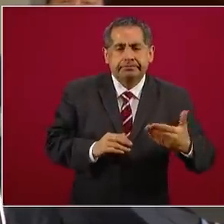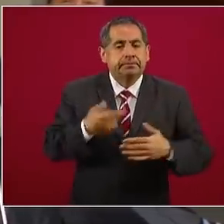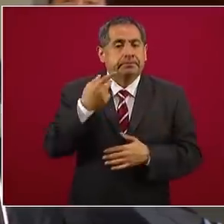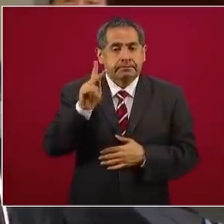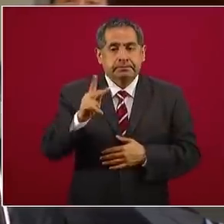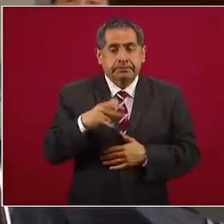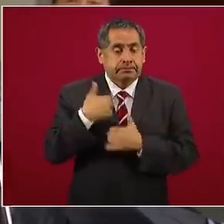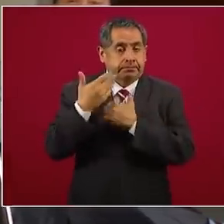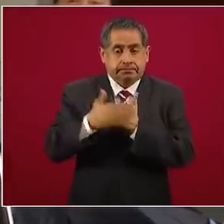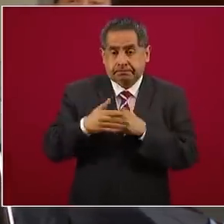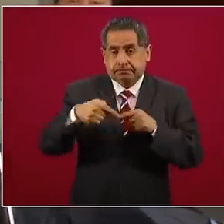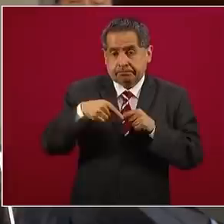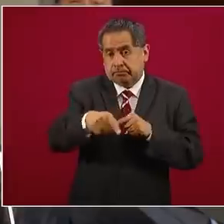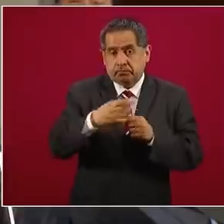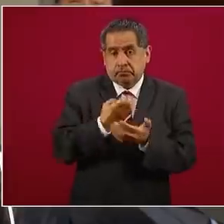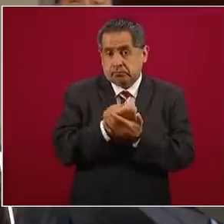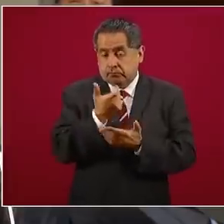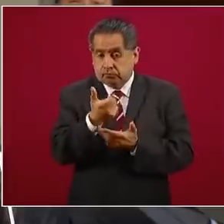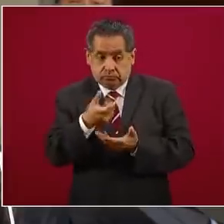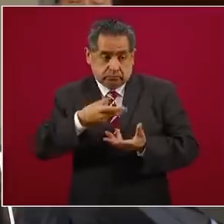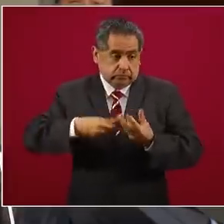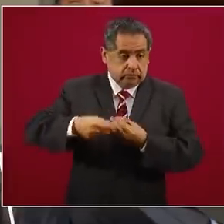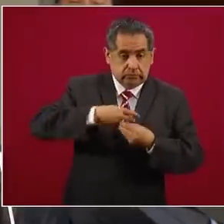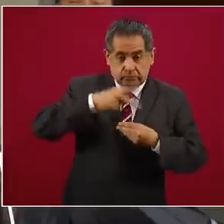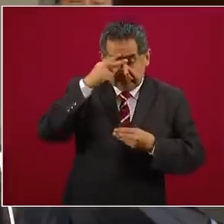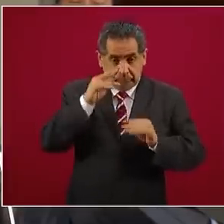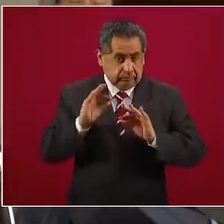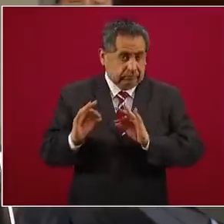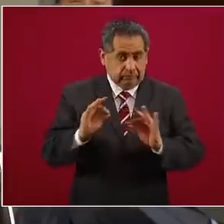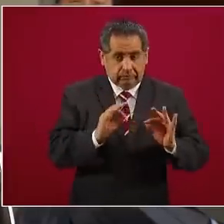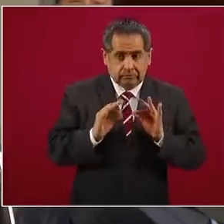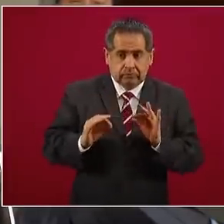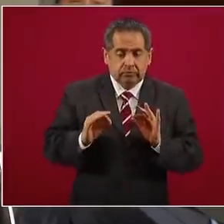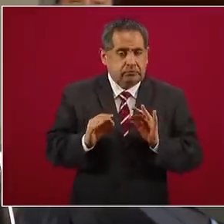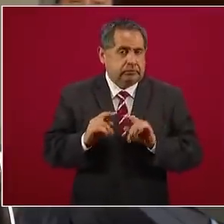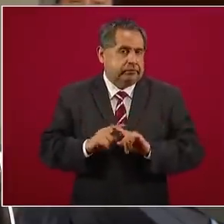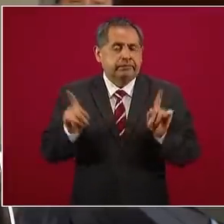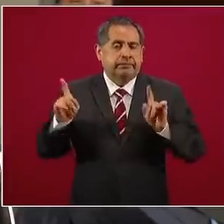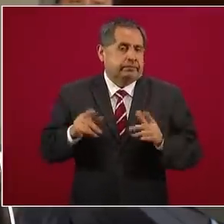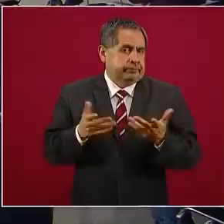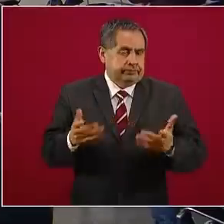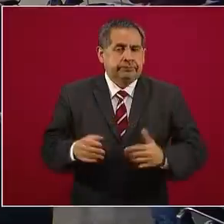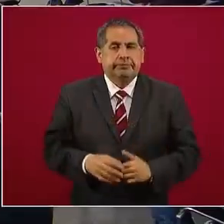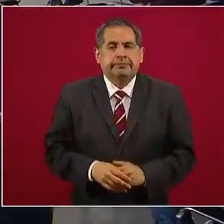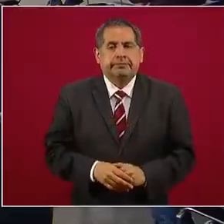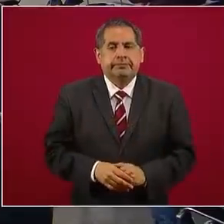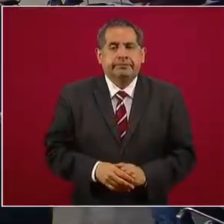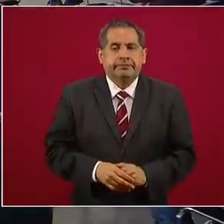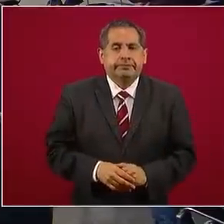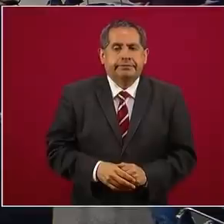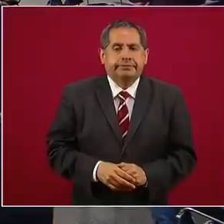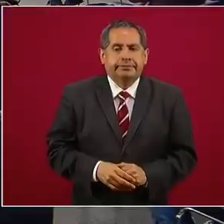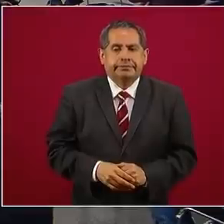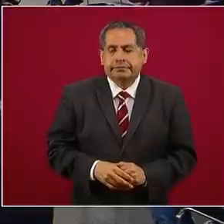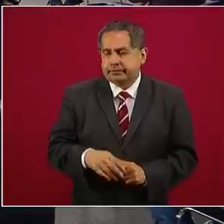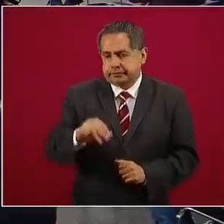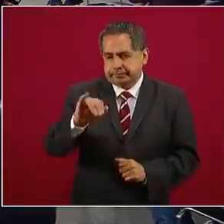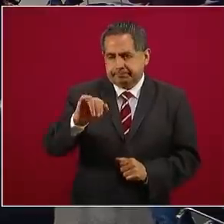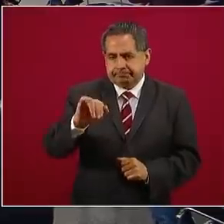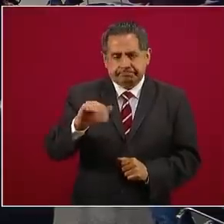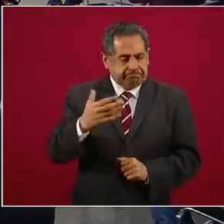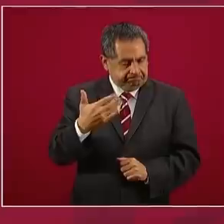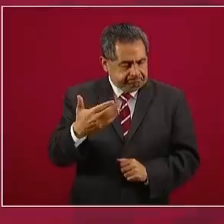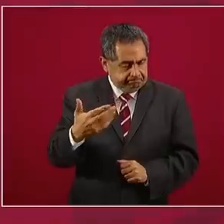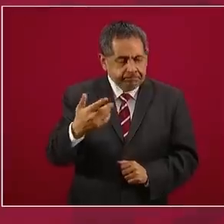que el comportamiento de la economía mexicana y de la sociedad en general va a cambiar sin duda. Sí, esto viene